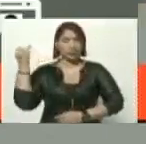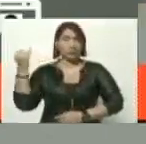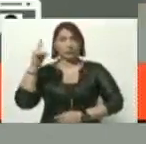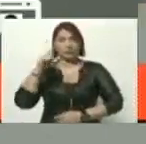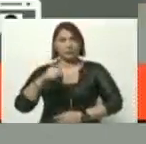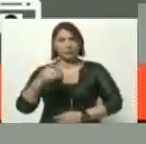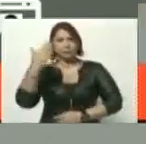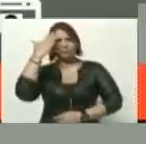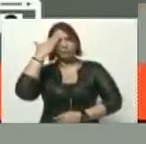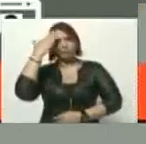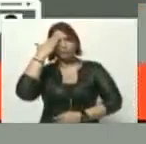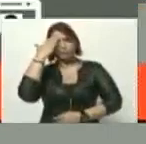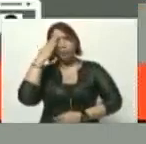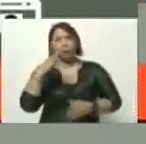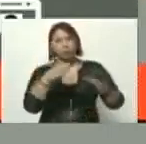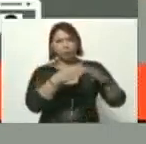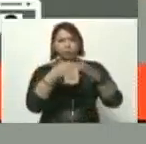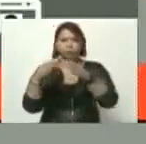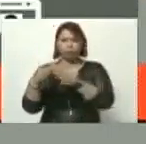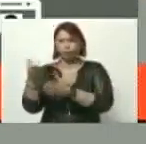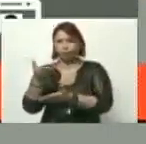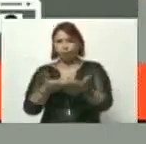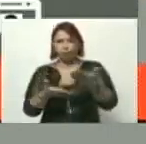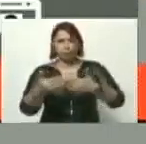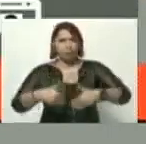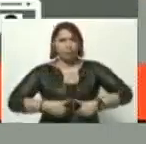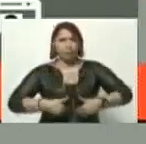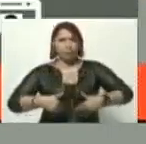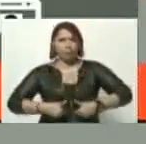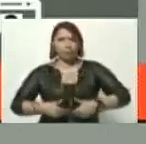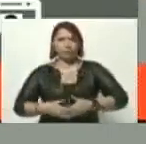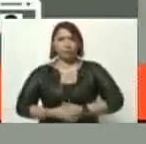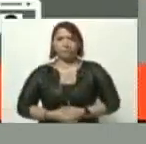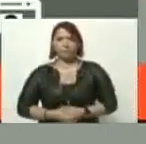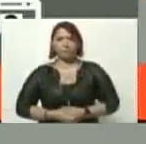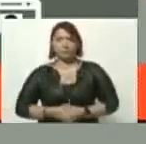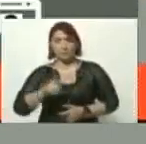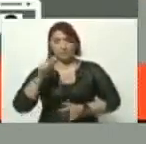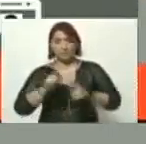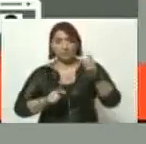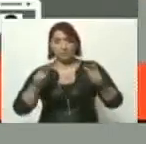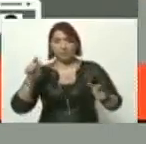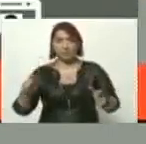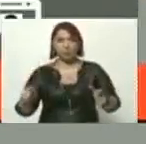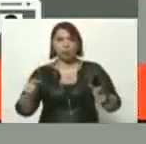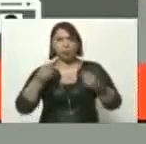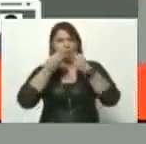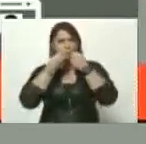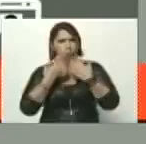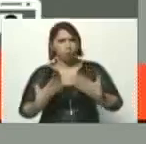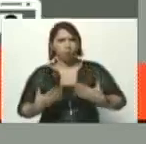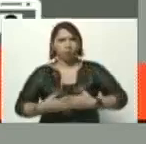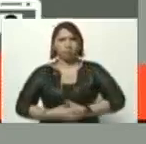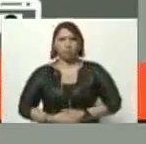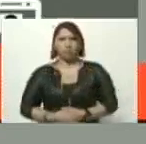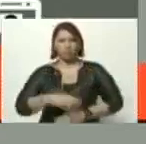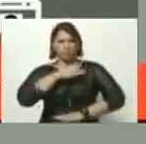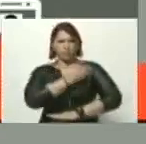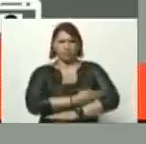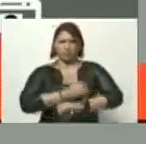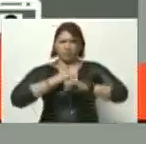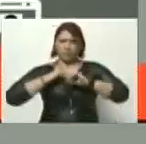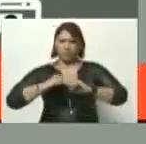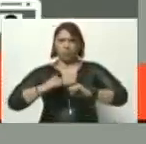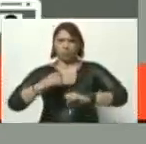sabiduría colectiva, del esfuerzo de la gente brillante, valiente,